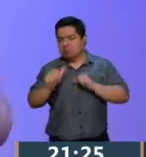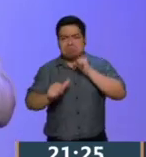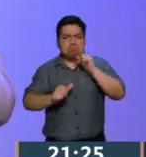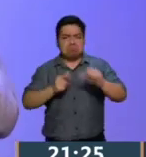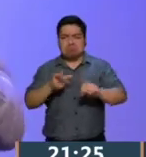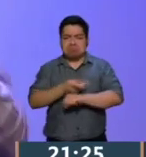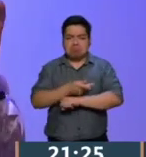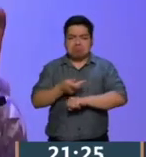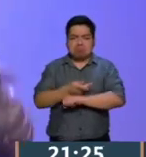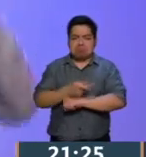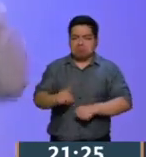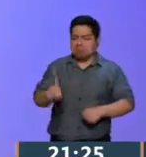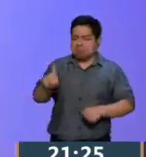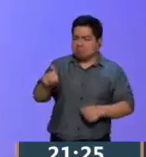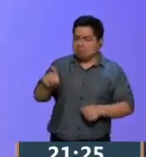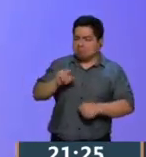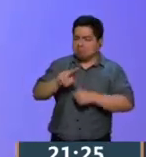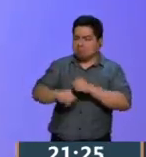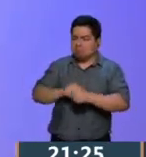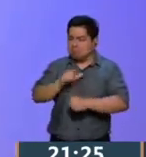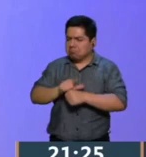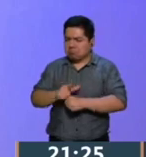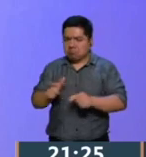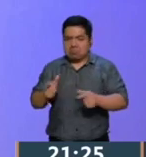que el agua estaba saliendo bien, y es más,